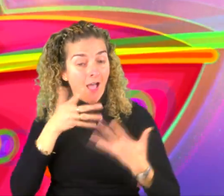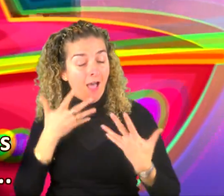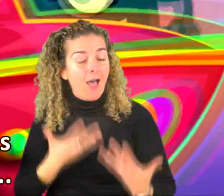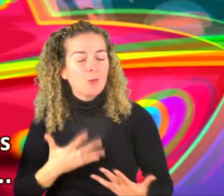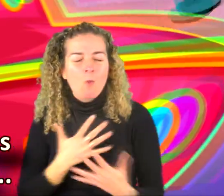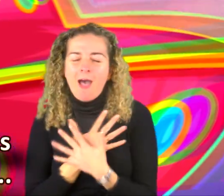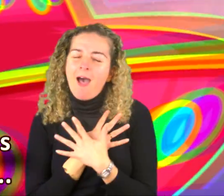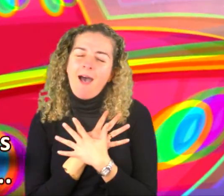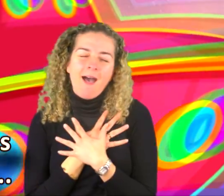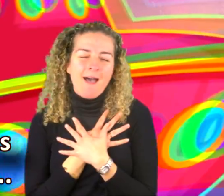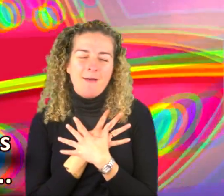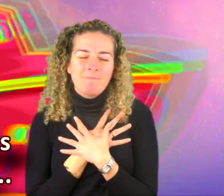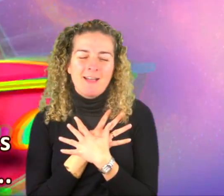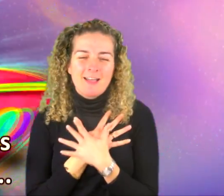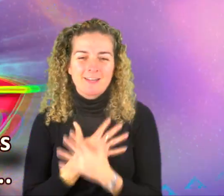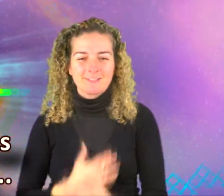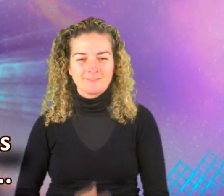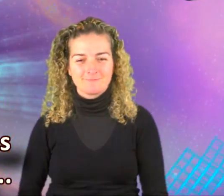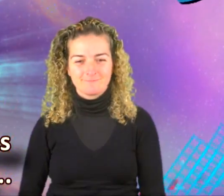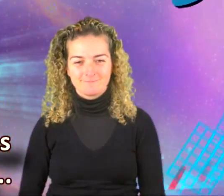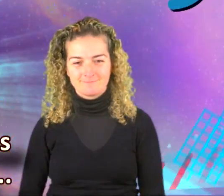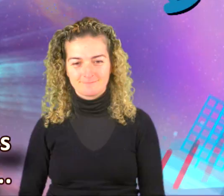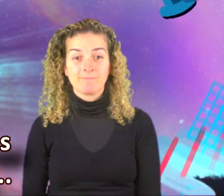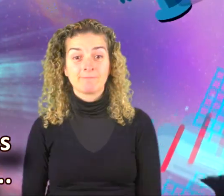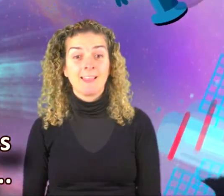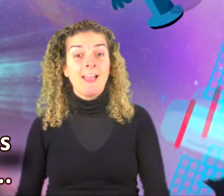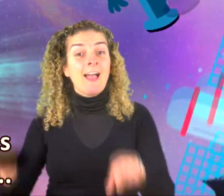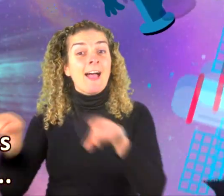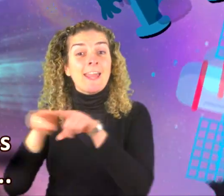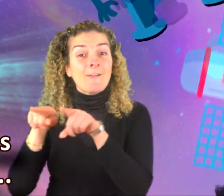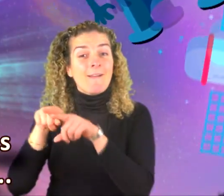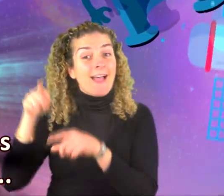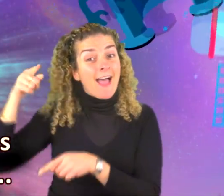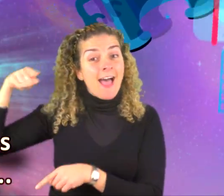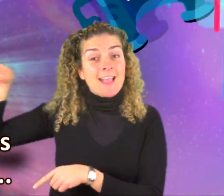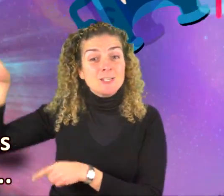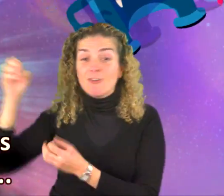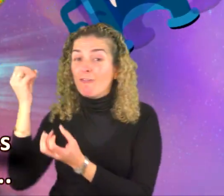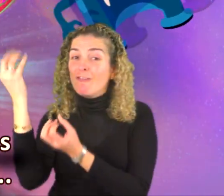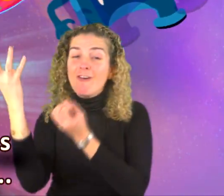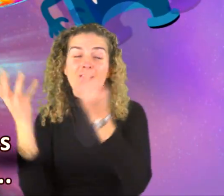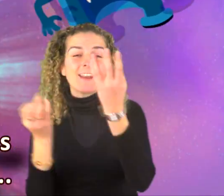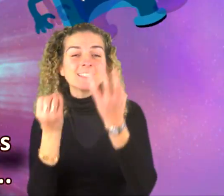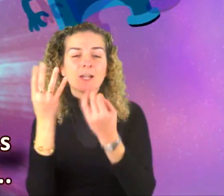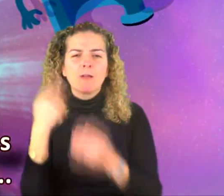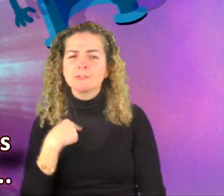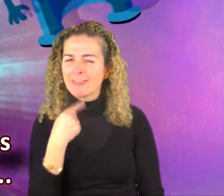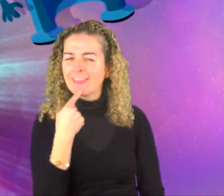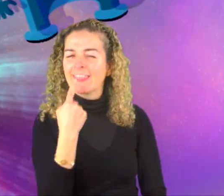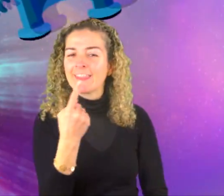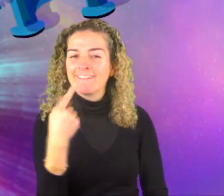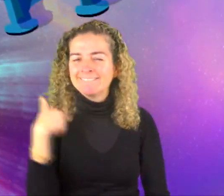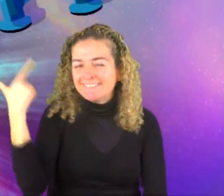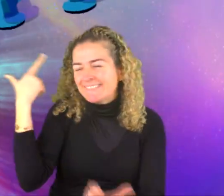luz les servía para ver otras formas de sentir, de actuar, de amar.